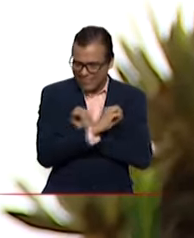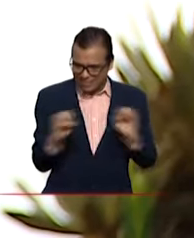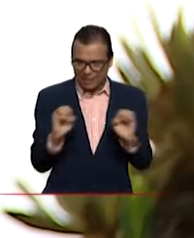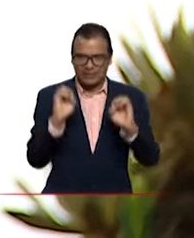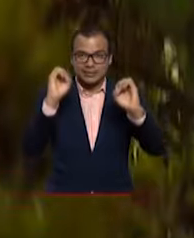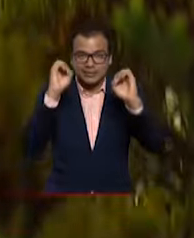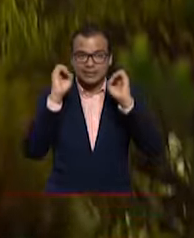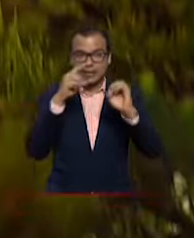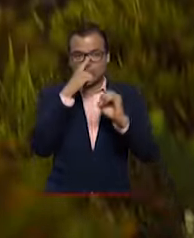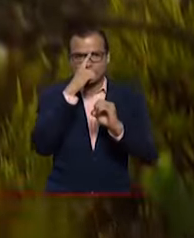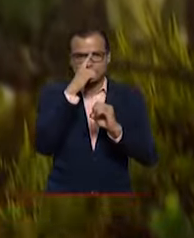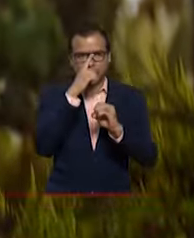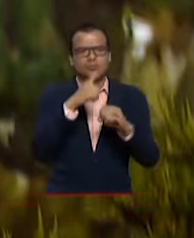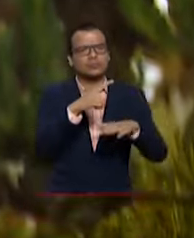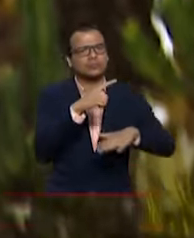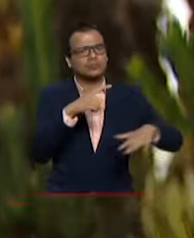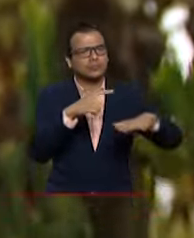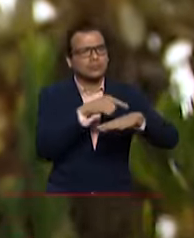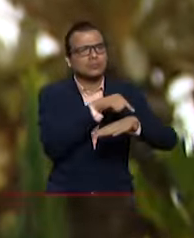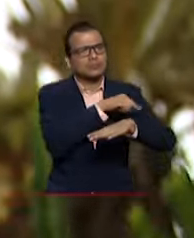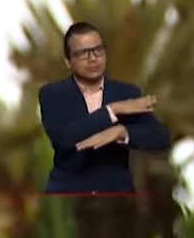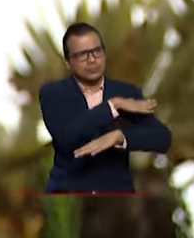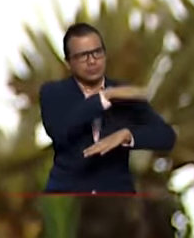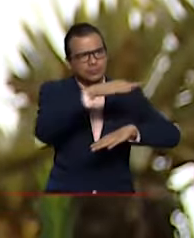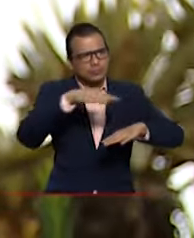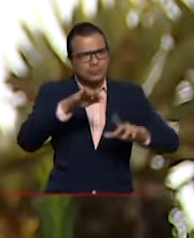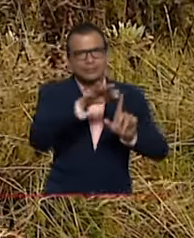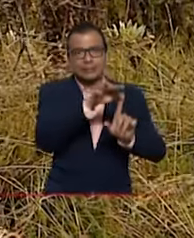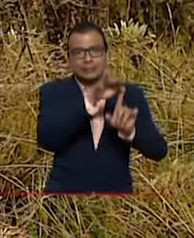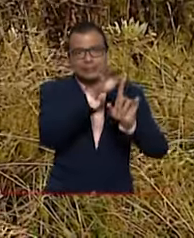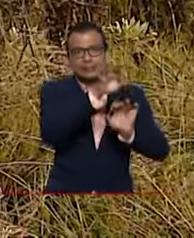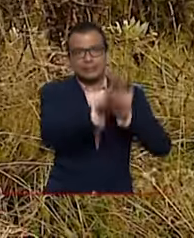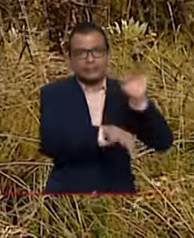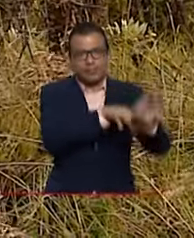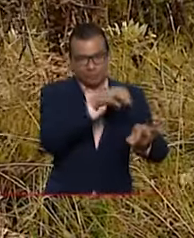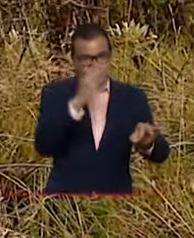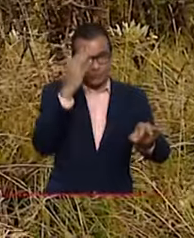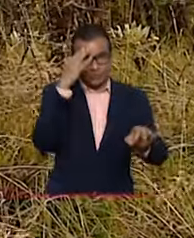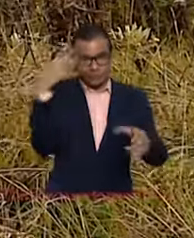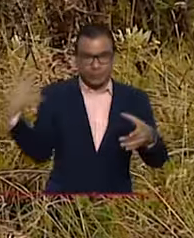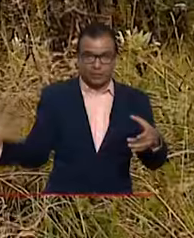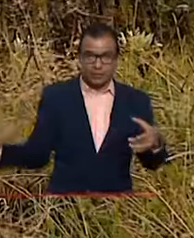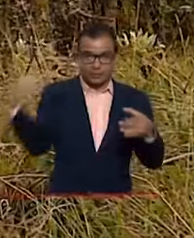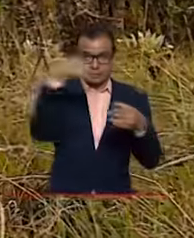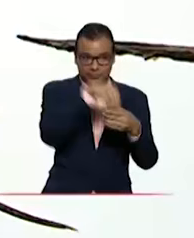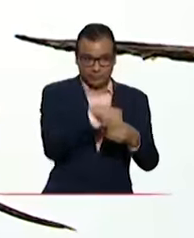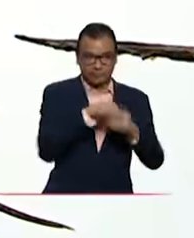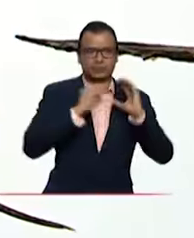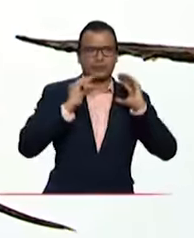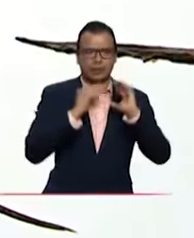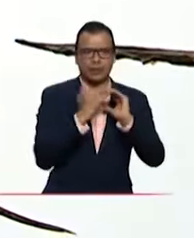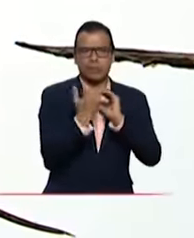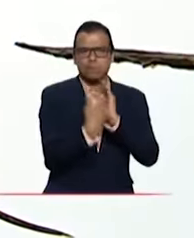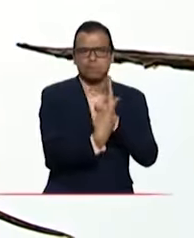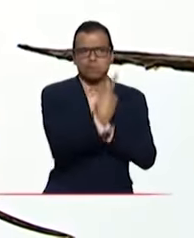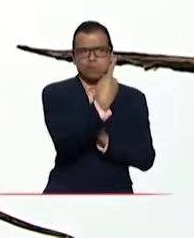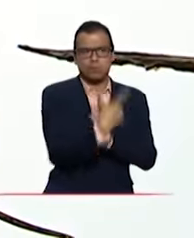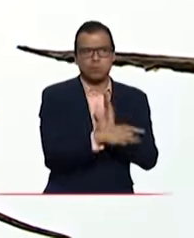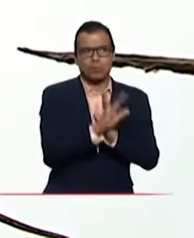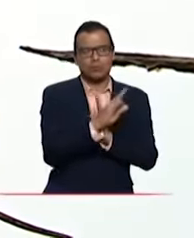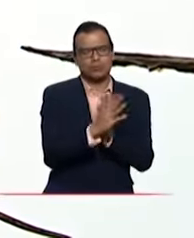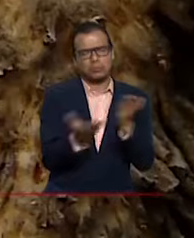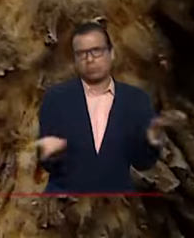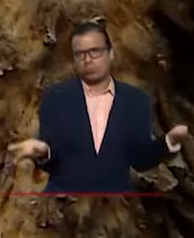En áreas protegidas y ecosistemas estratégicos como los páramos, hay restricciones en la subdivisión predial. Es decir, quien posee un terreno